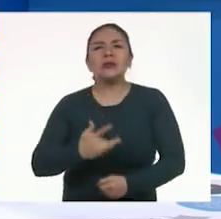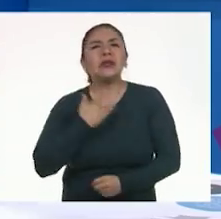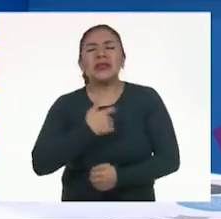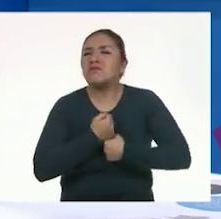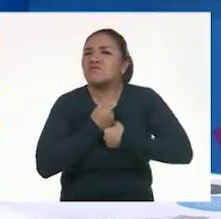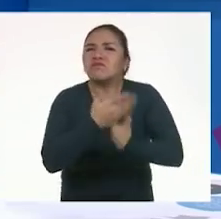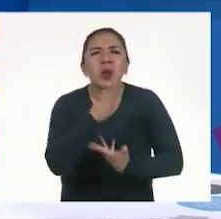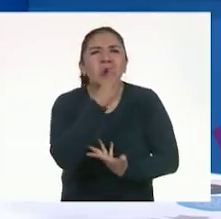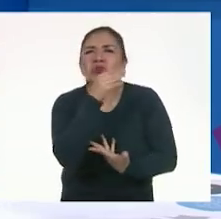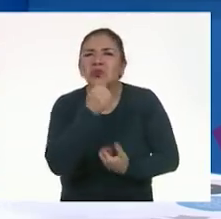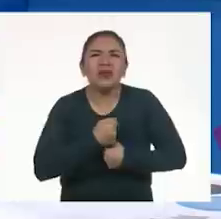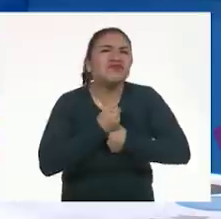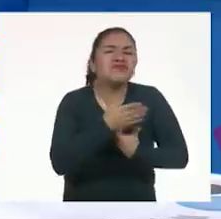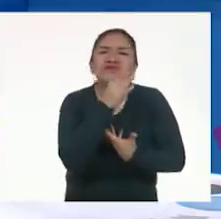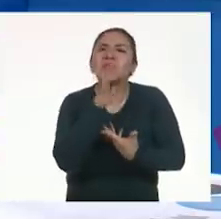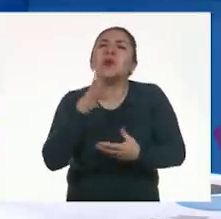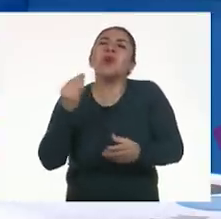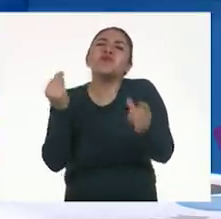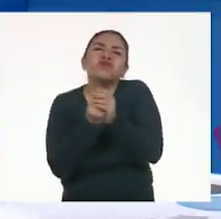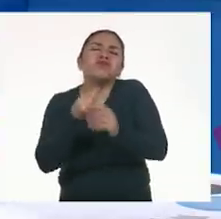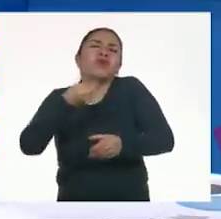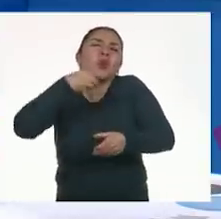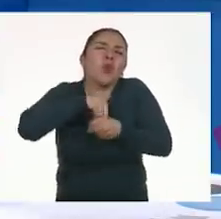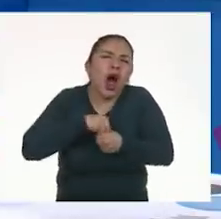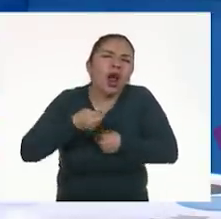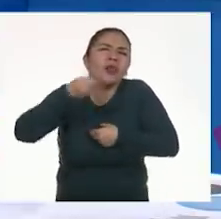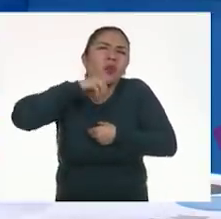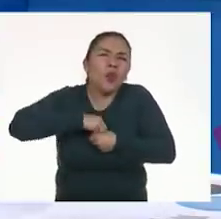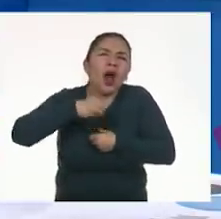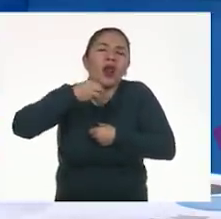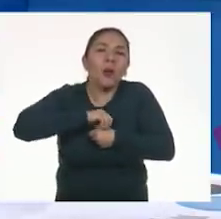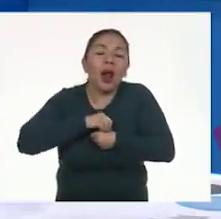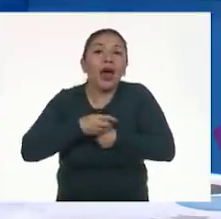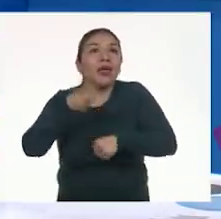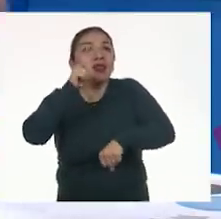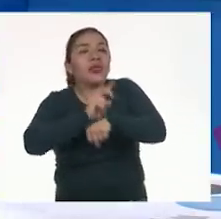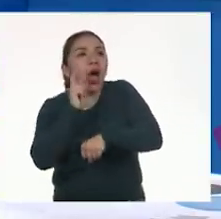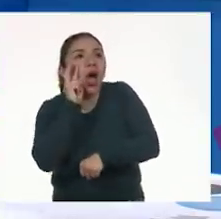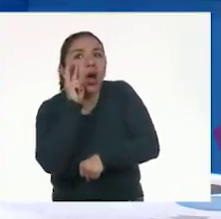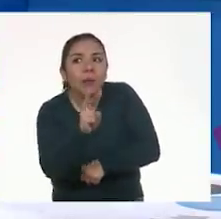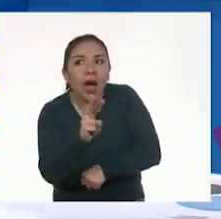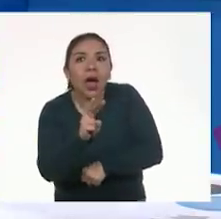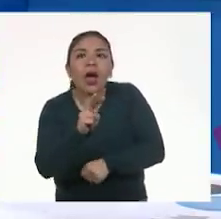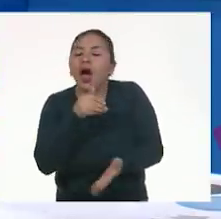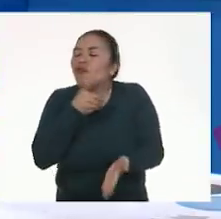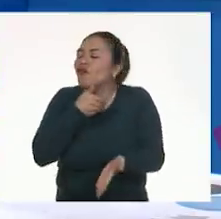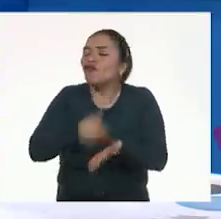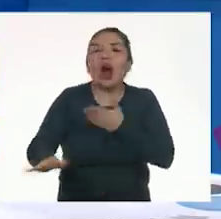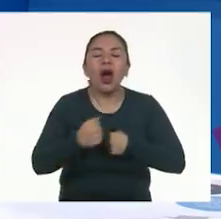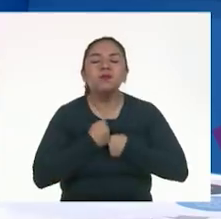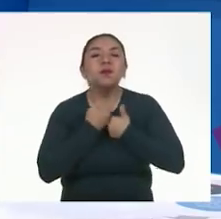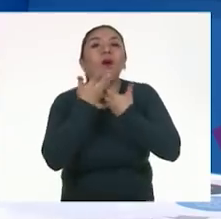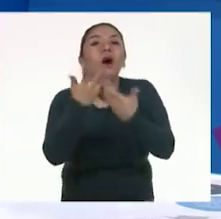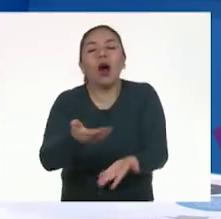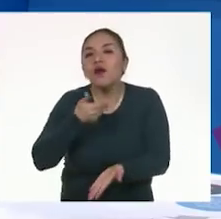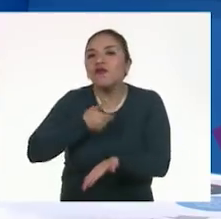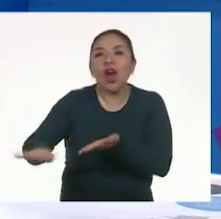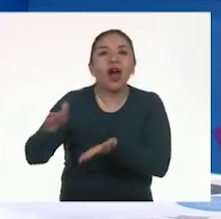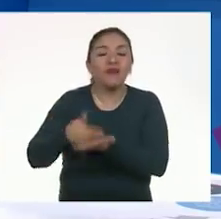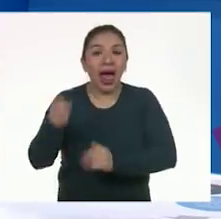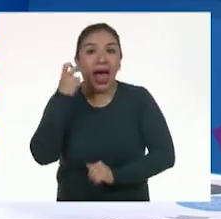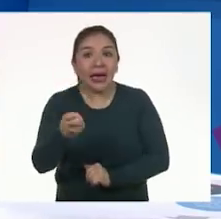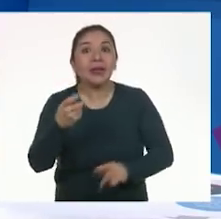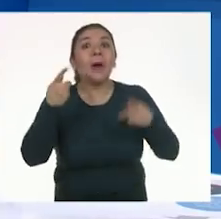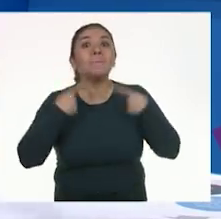logrado sacar por las circunstancias que sean, las expulse. Y para eso hacemos la tragedia. Para que el público en